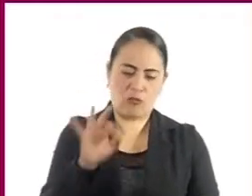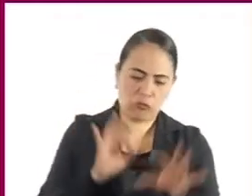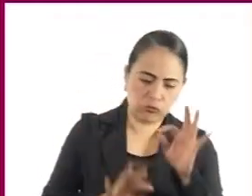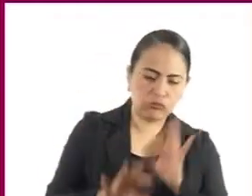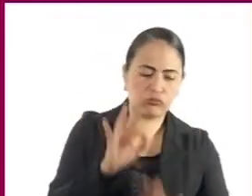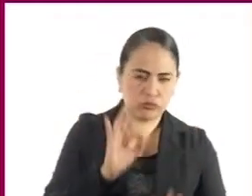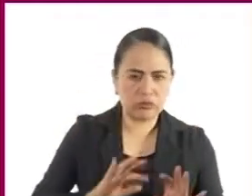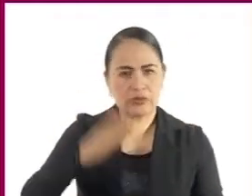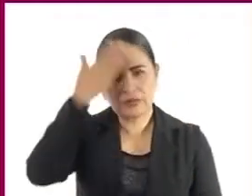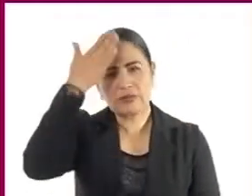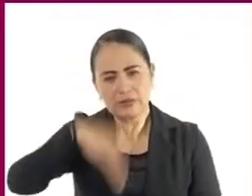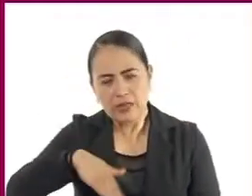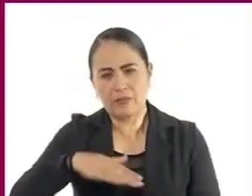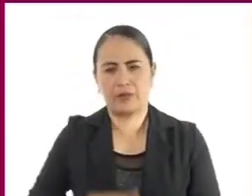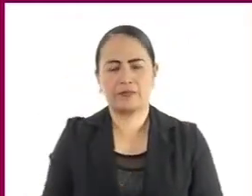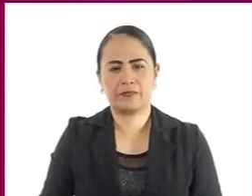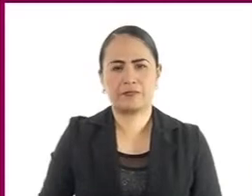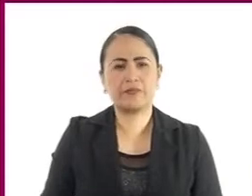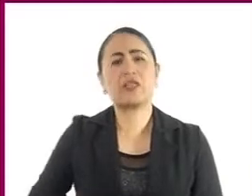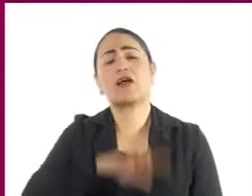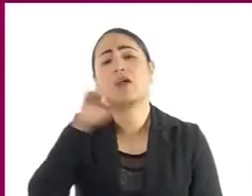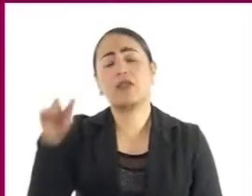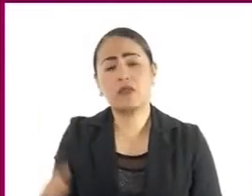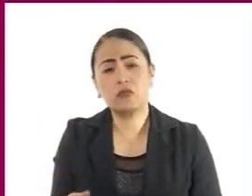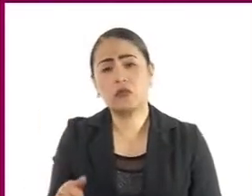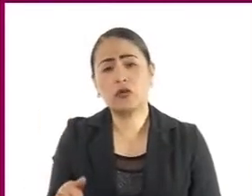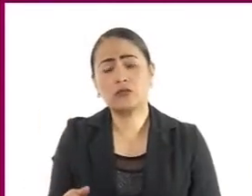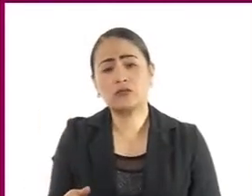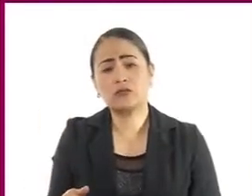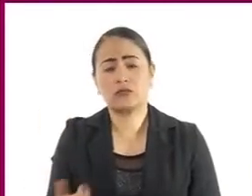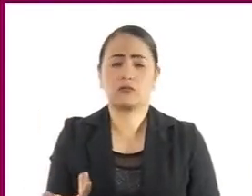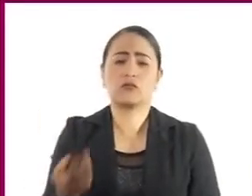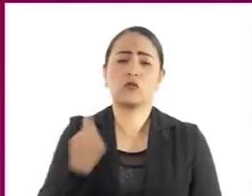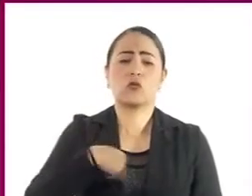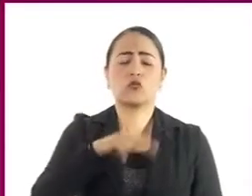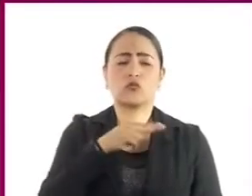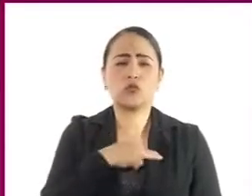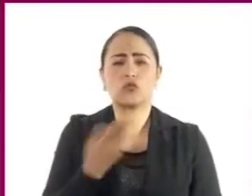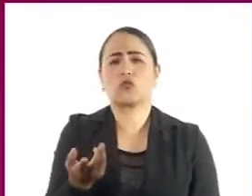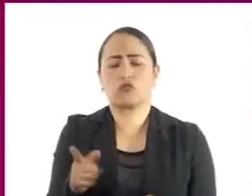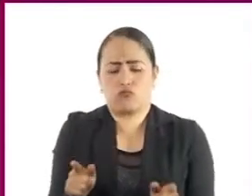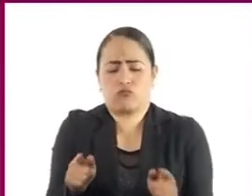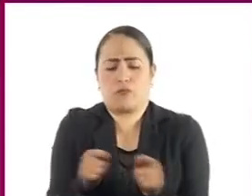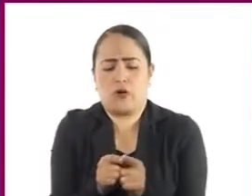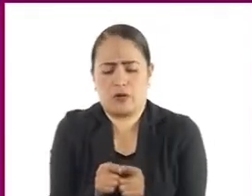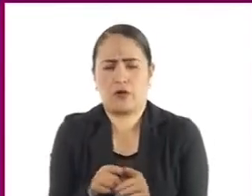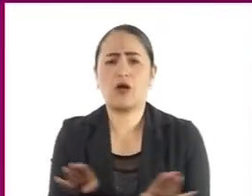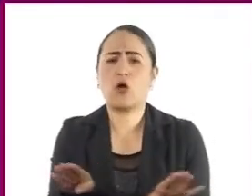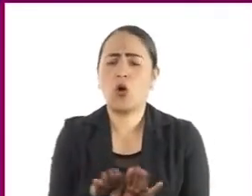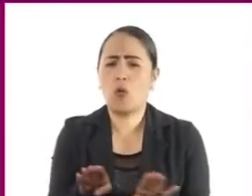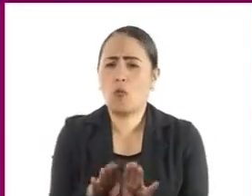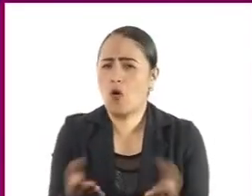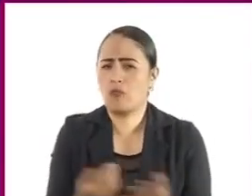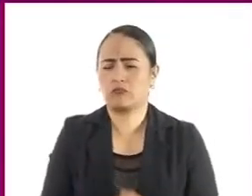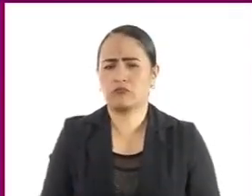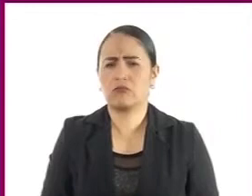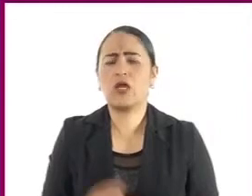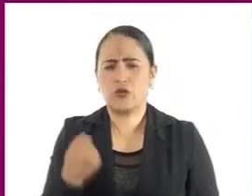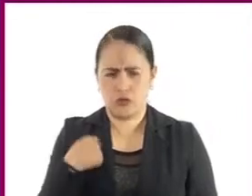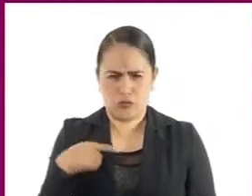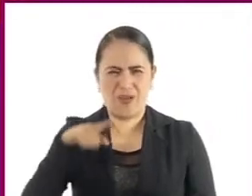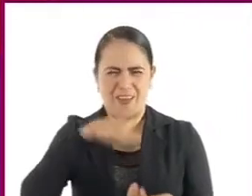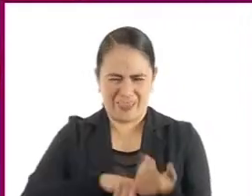entonces, ¿qué creen que sigue en nuestro proceso de búsqueda para resumir? Observo que hay información disponible en Internet